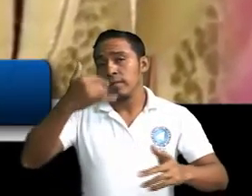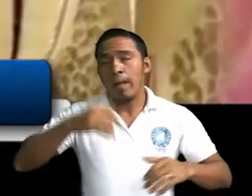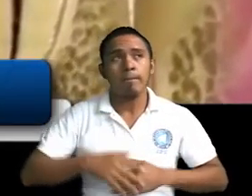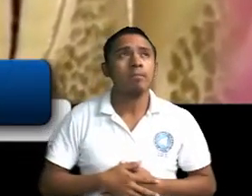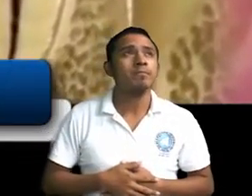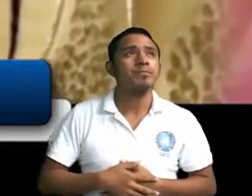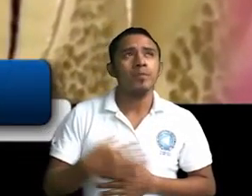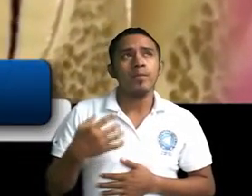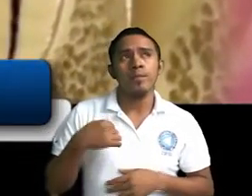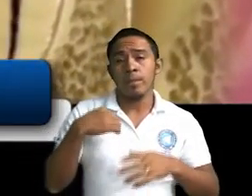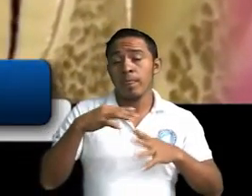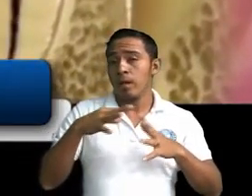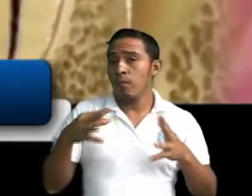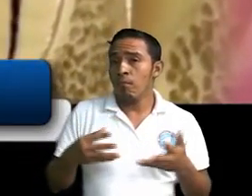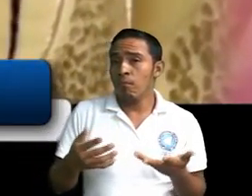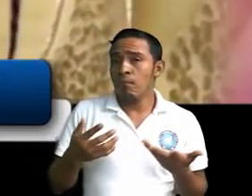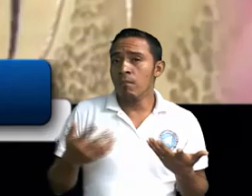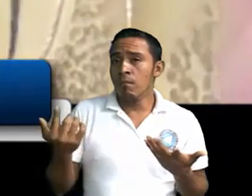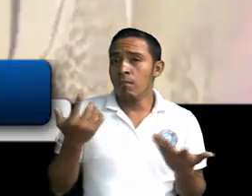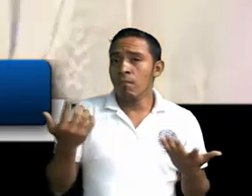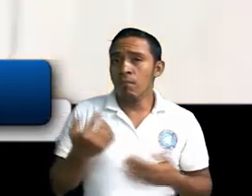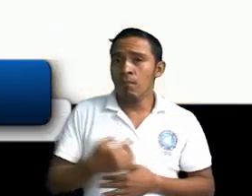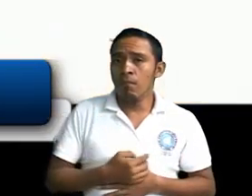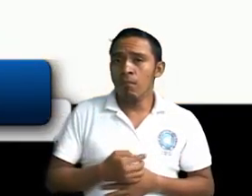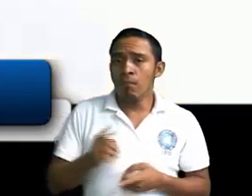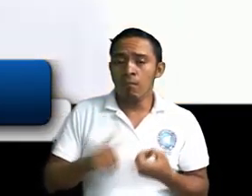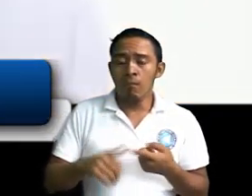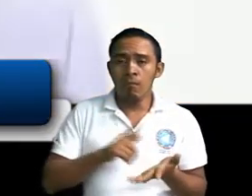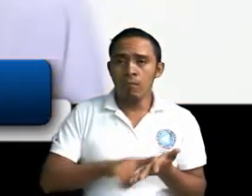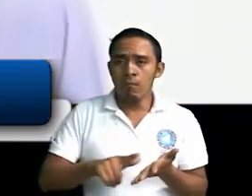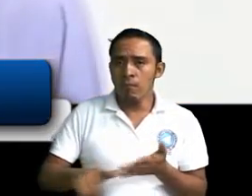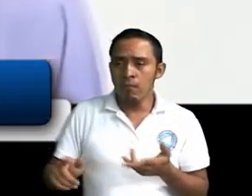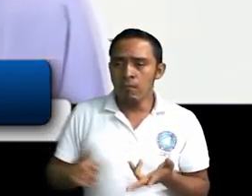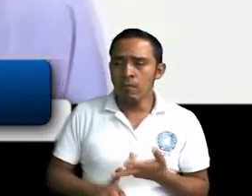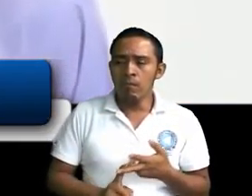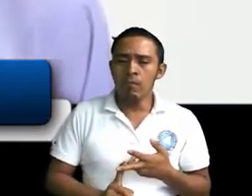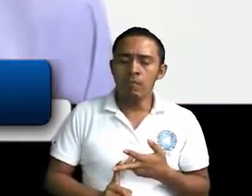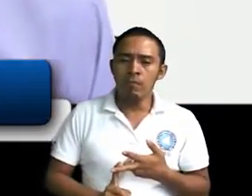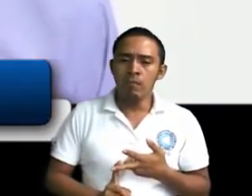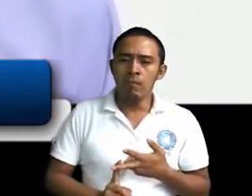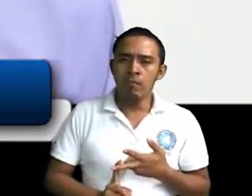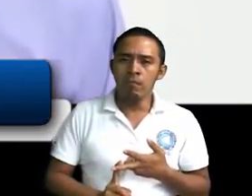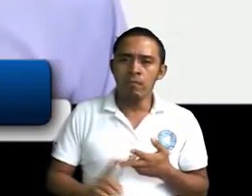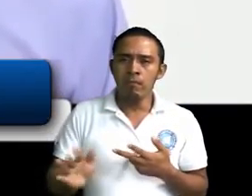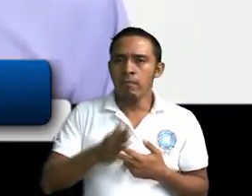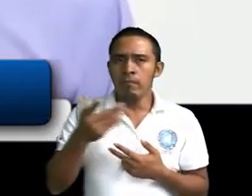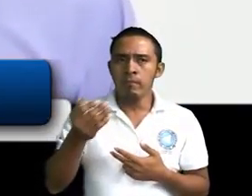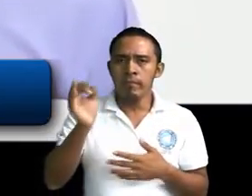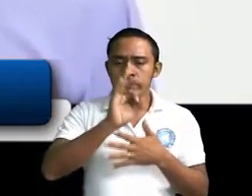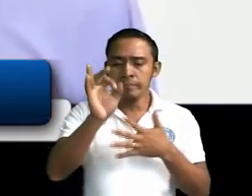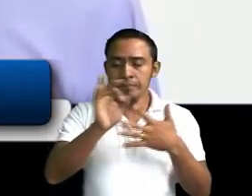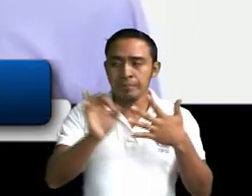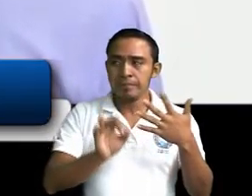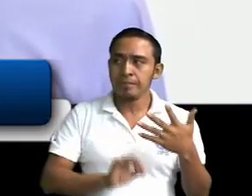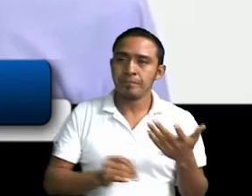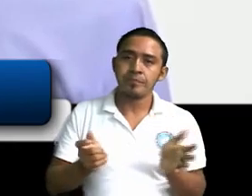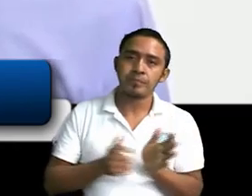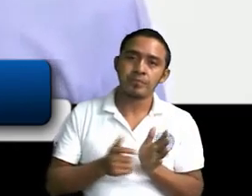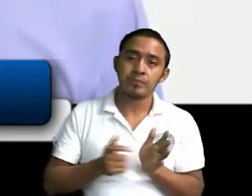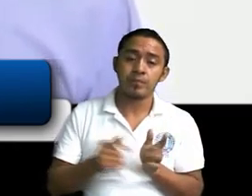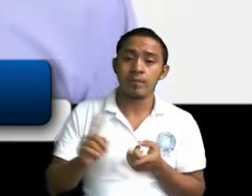esto están íntimamente relacionados con la higiene dental y con otra serie de factores por ejemplo el